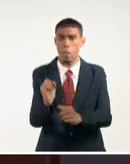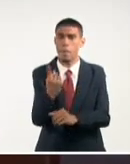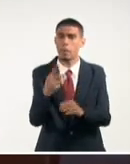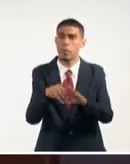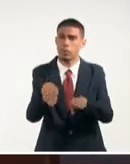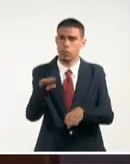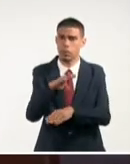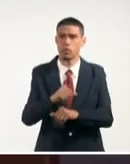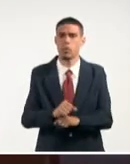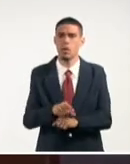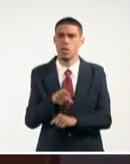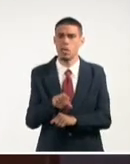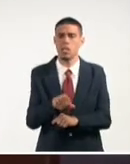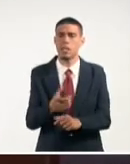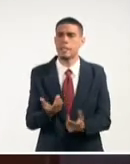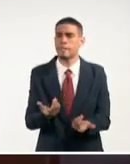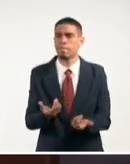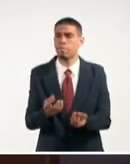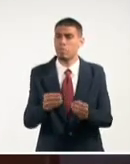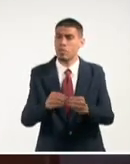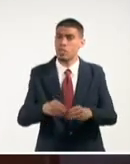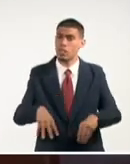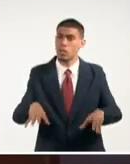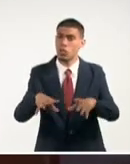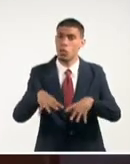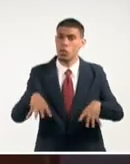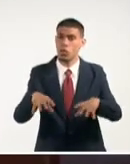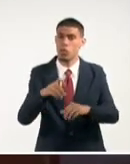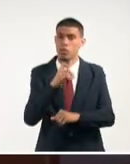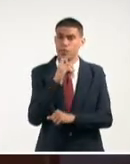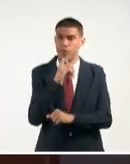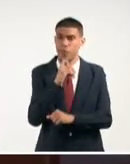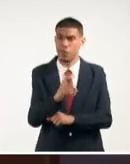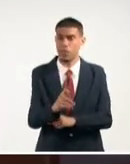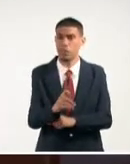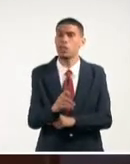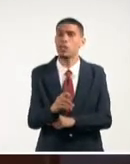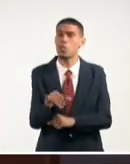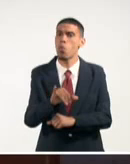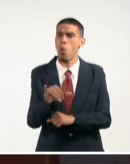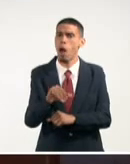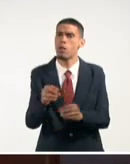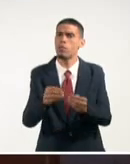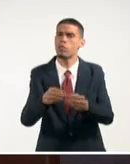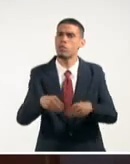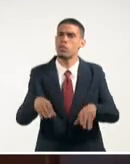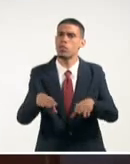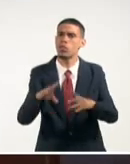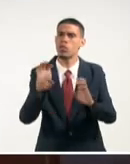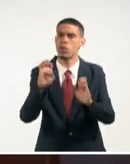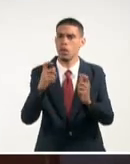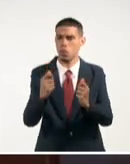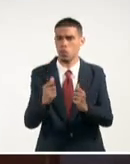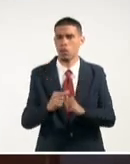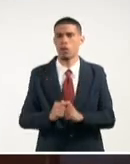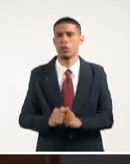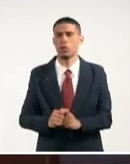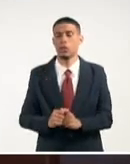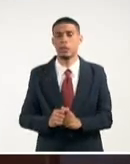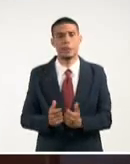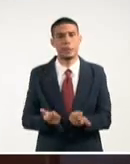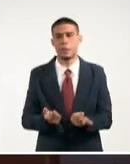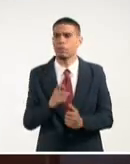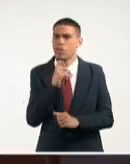en la compleja e inaplazable batalla económica, es imperativo avanzar